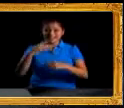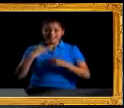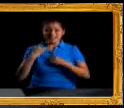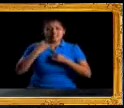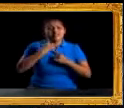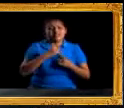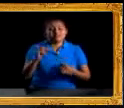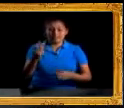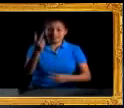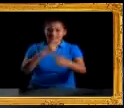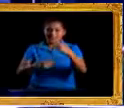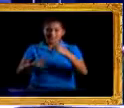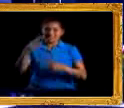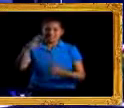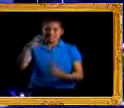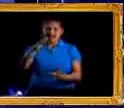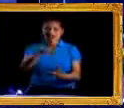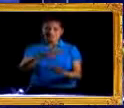Señor.